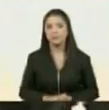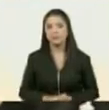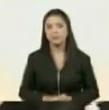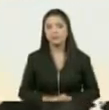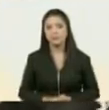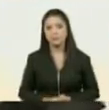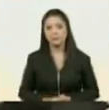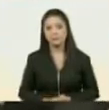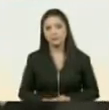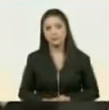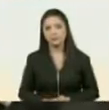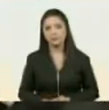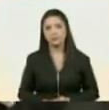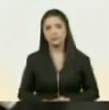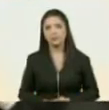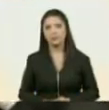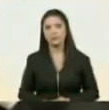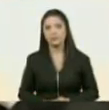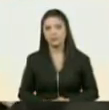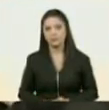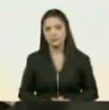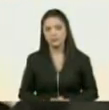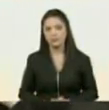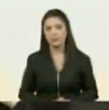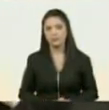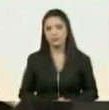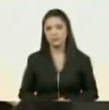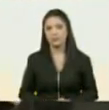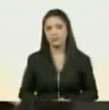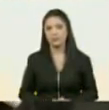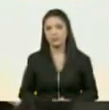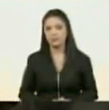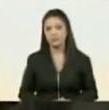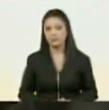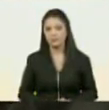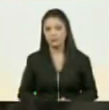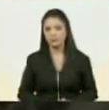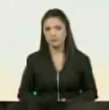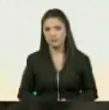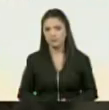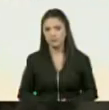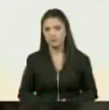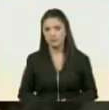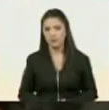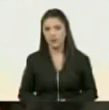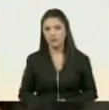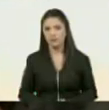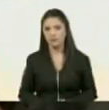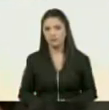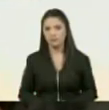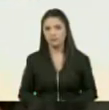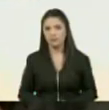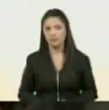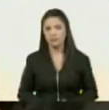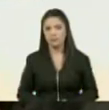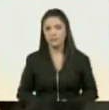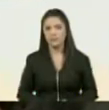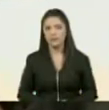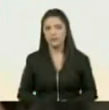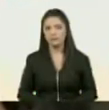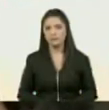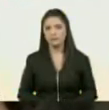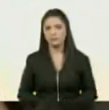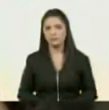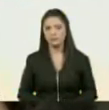hay voces de la mesa de la Unidad Democrática que dicen que se esperan más críticas por parte de exfuncionarios militares y civiles del